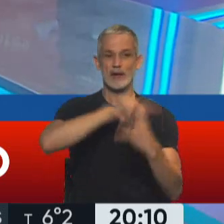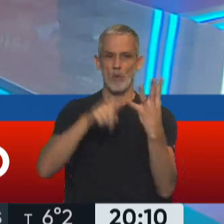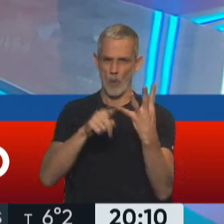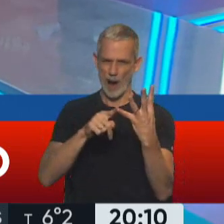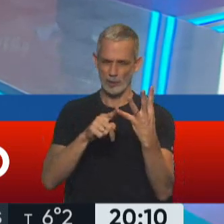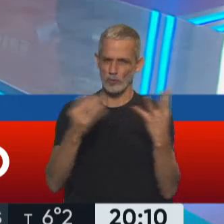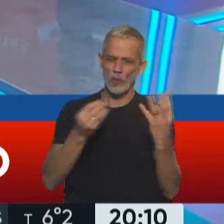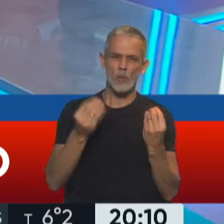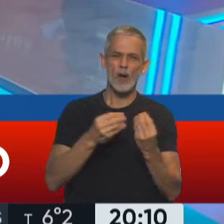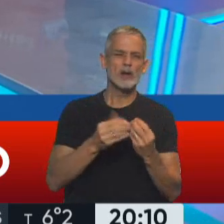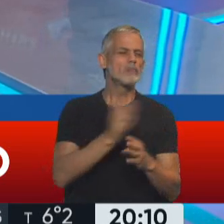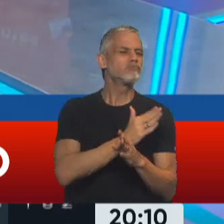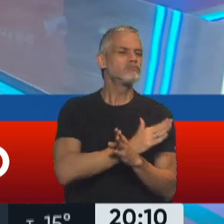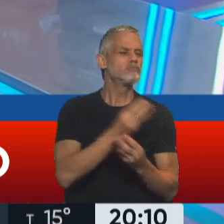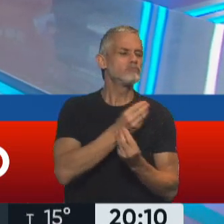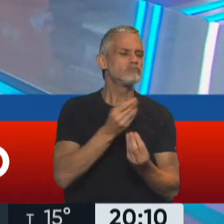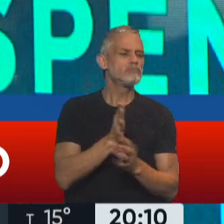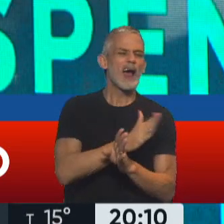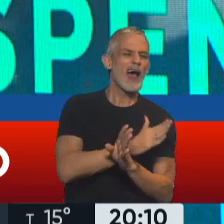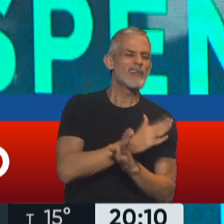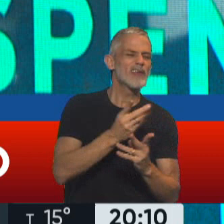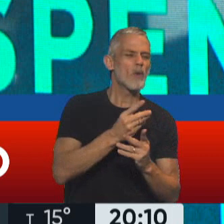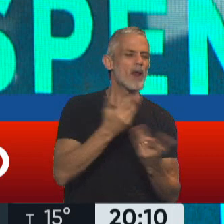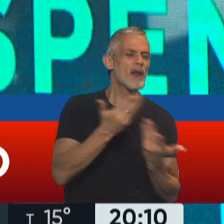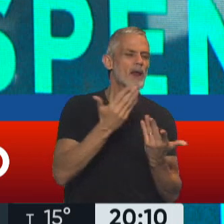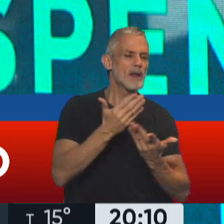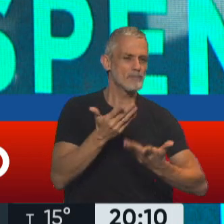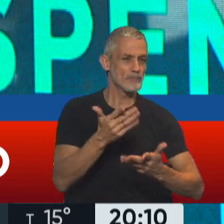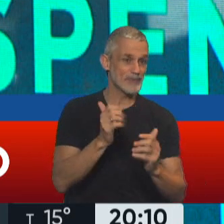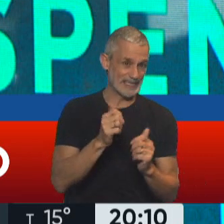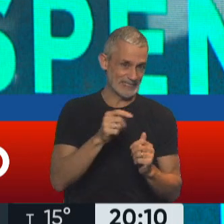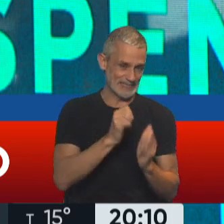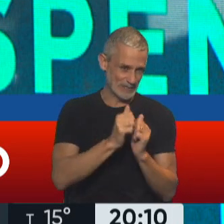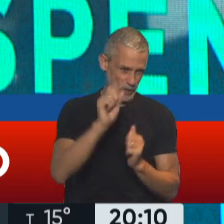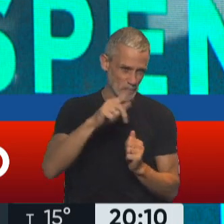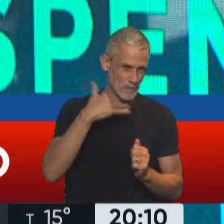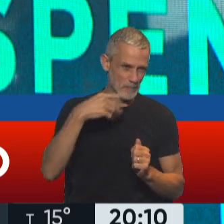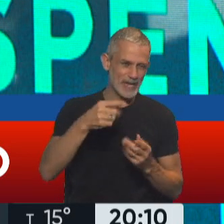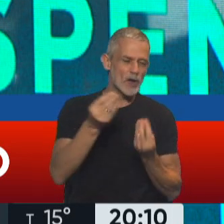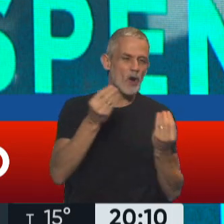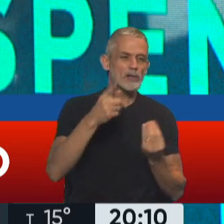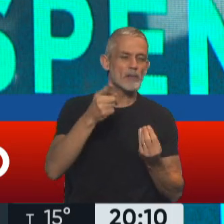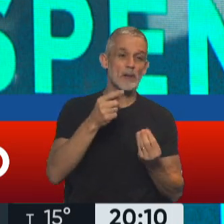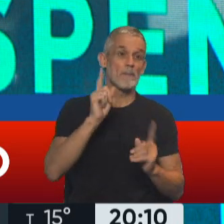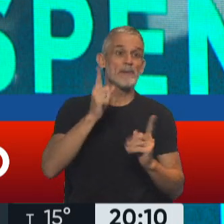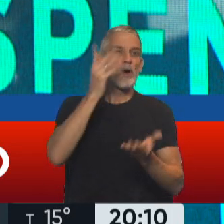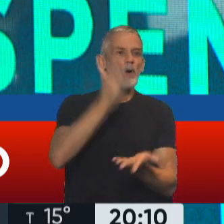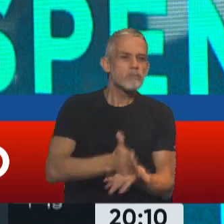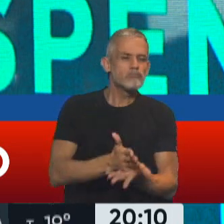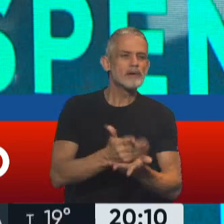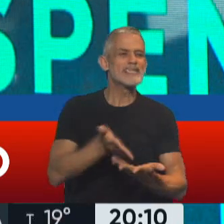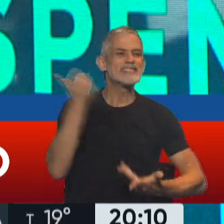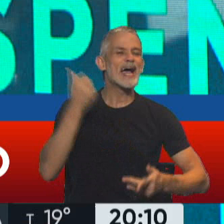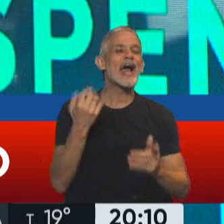¿Qué tipo de antecedentes existen? El antecedente, digamos, inmediato y más marcado fue lo que pasó con la despenalización del aborto